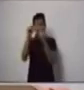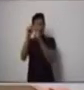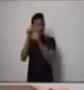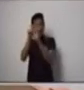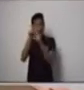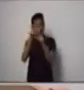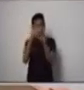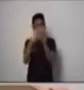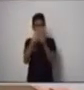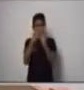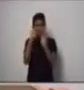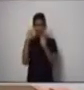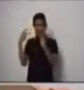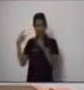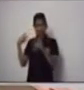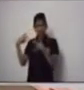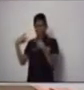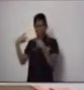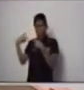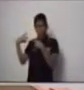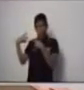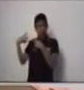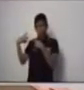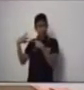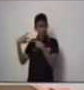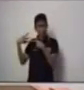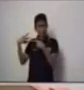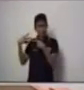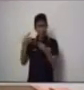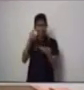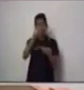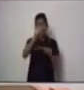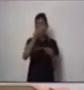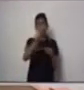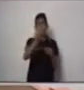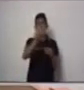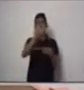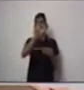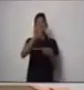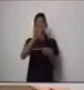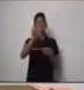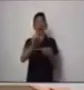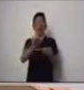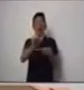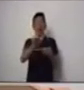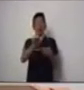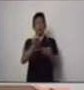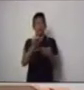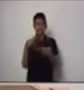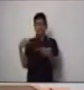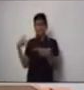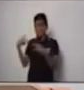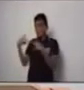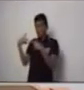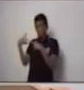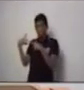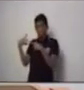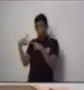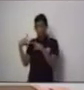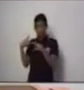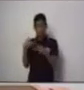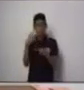la siguiente. Salva. Salva. Muy bien. Salva.